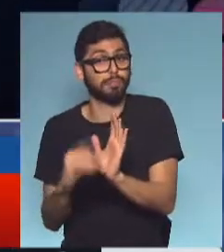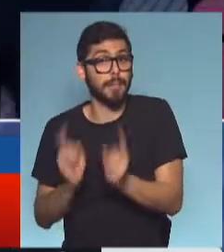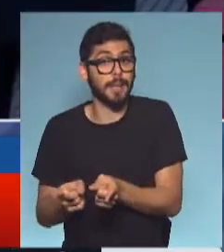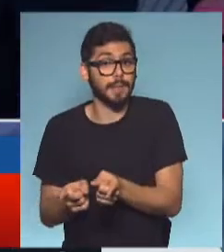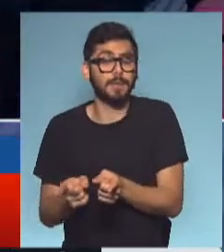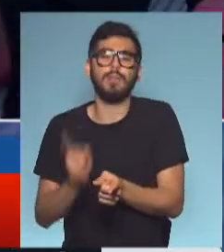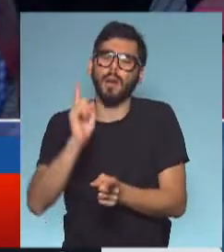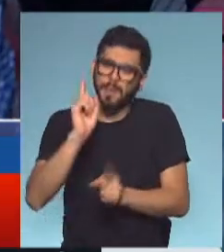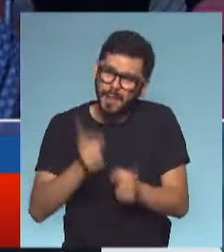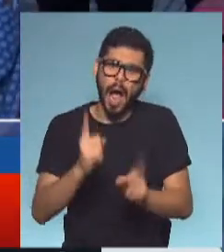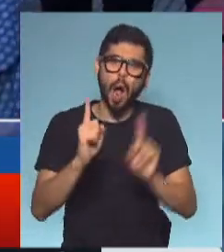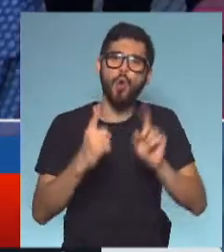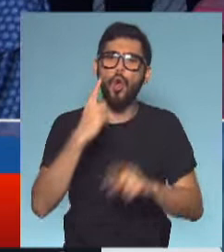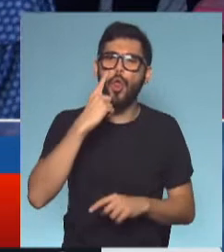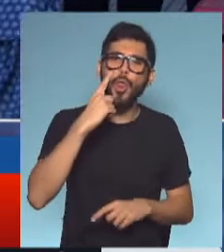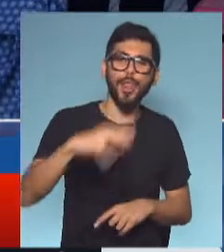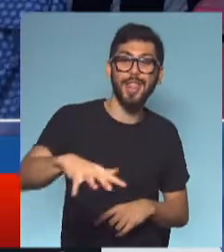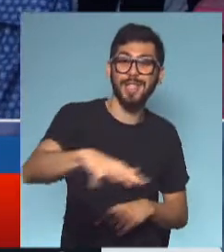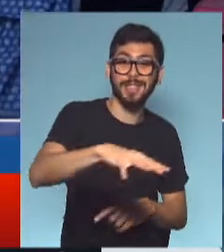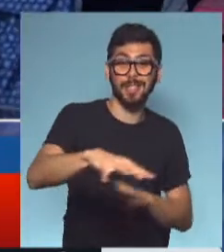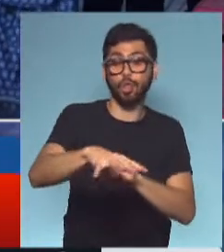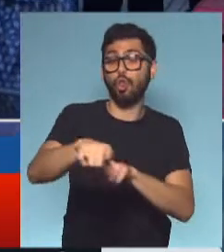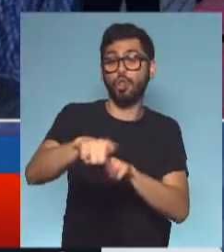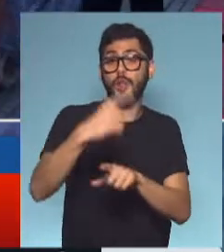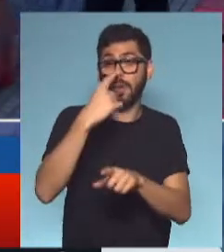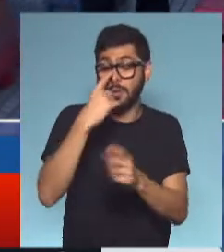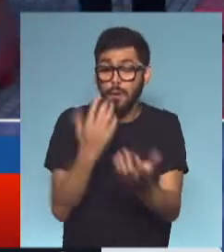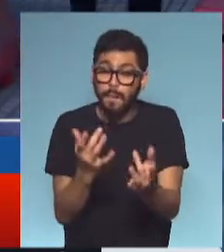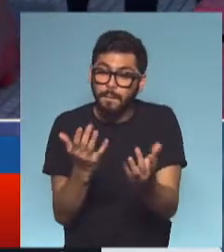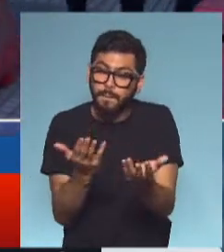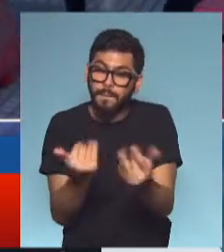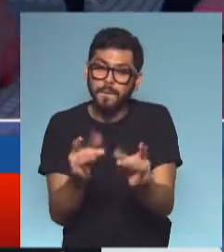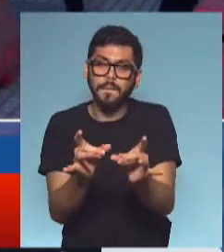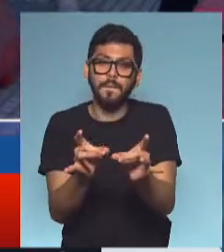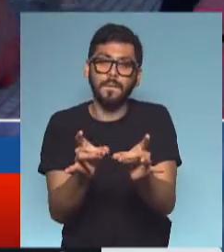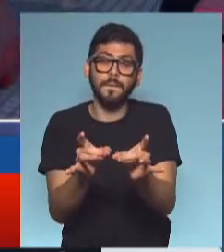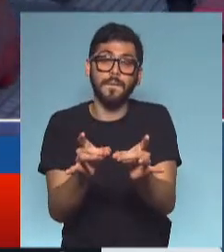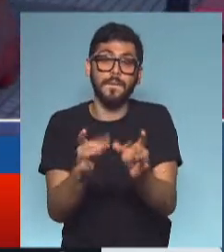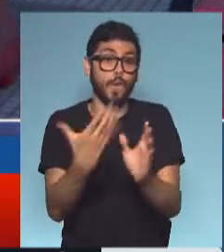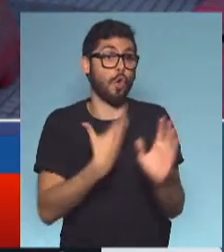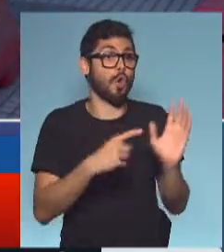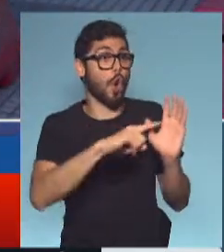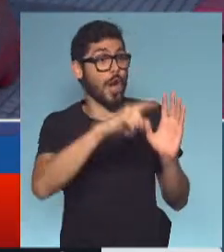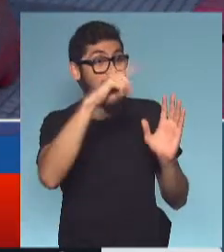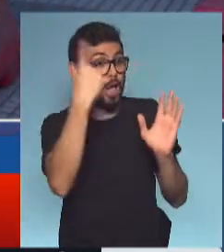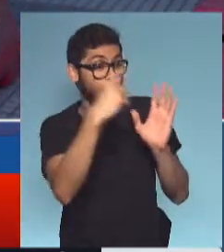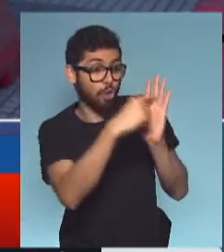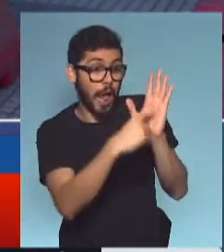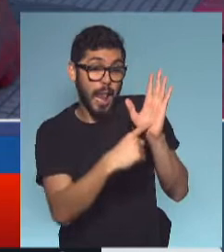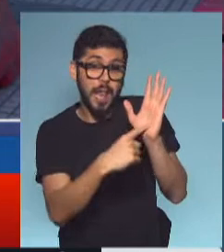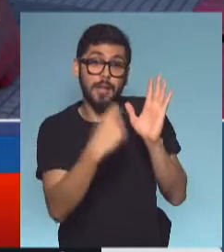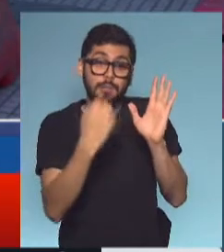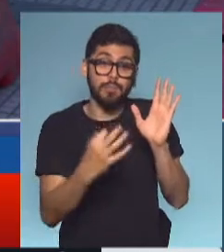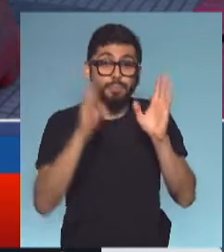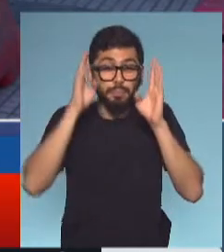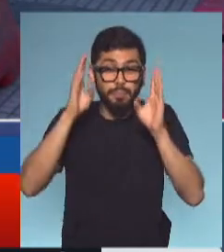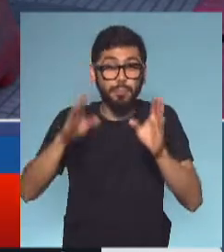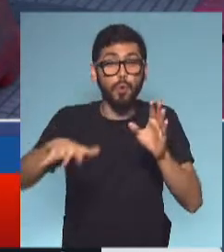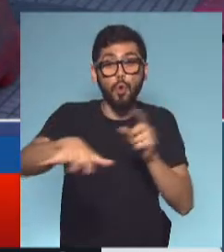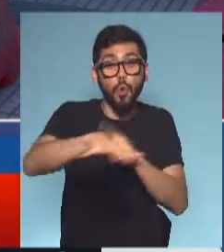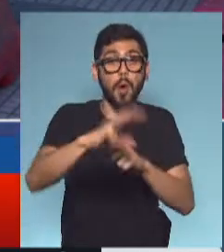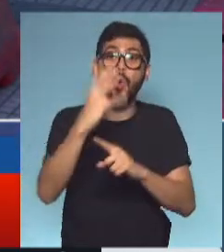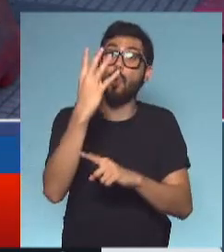distritos que, de acuerdo a la medición, a los indicadores que puso el gobierno nacional, que aplican solo para los distritos que tienen